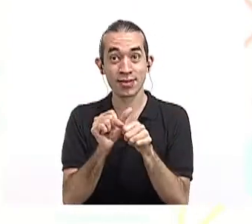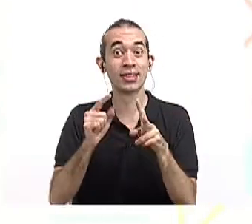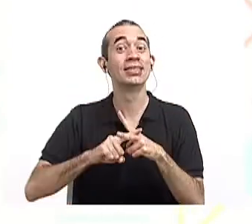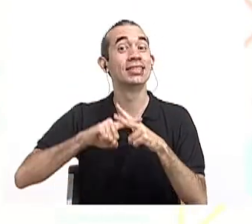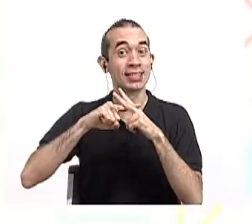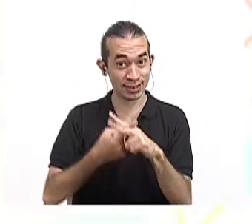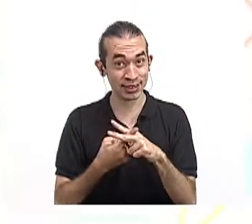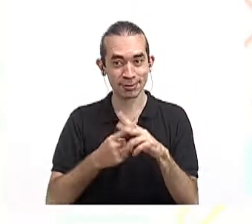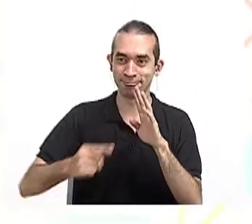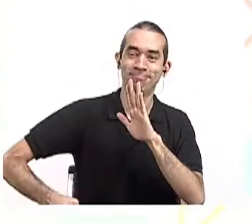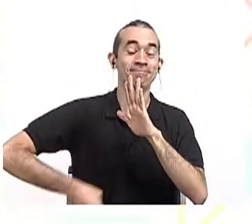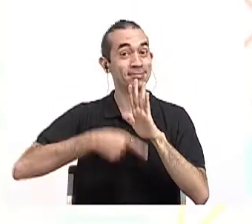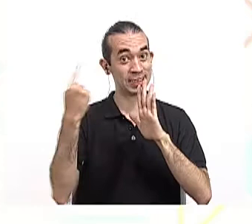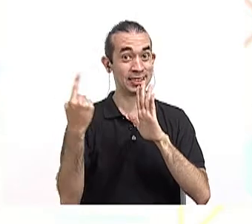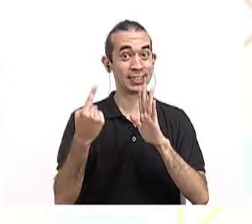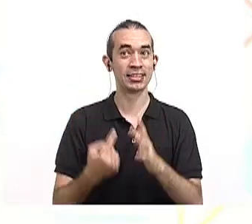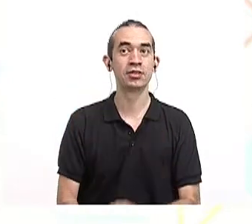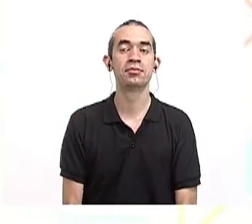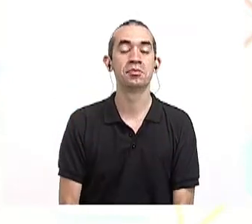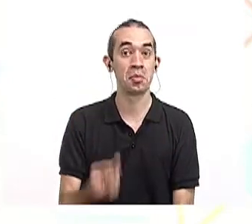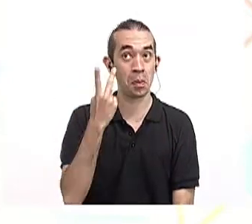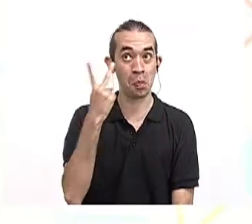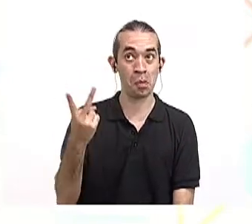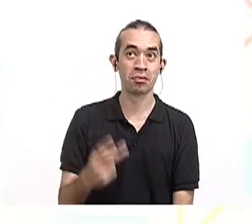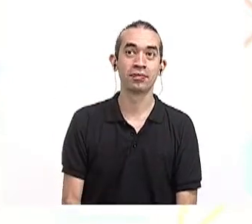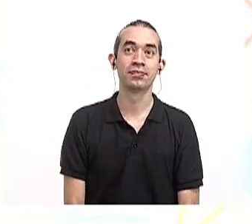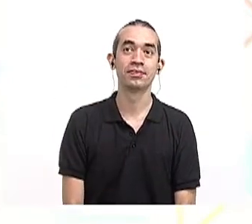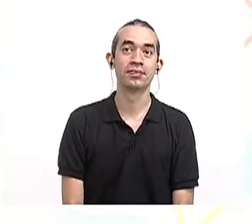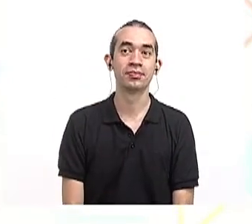Iniciemos inmediatamente. Veamos.